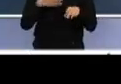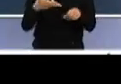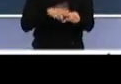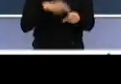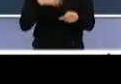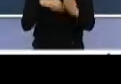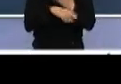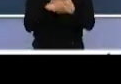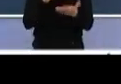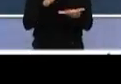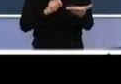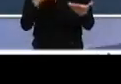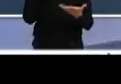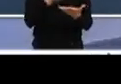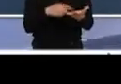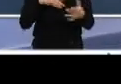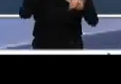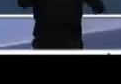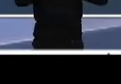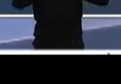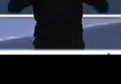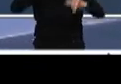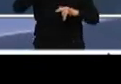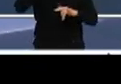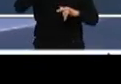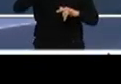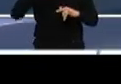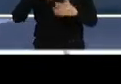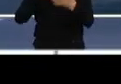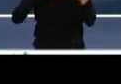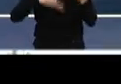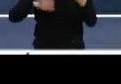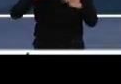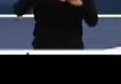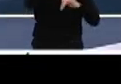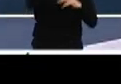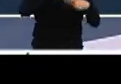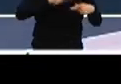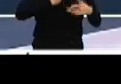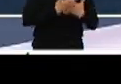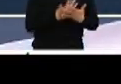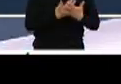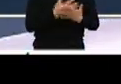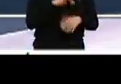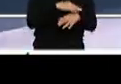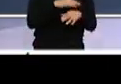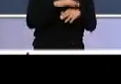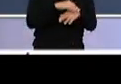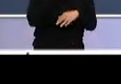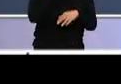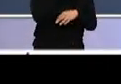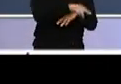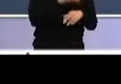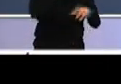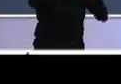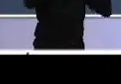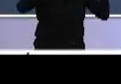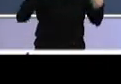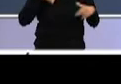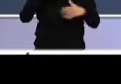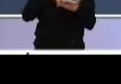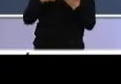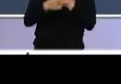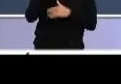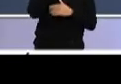cosas maravillosas que surgieron, carteles literarios que se pegaban en consulta externa. A partir de ahí nosotros hicimos este